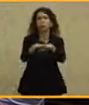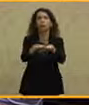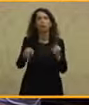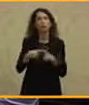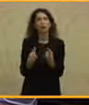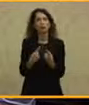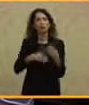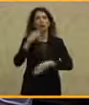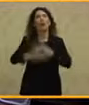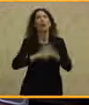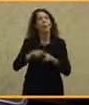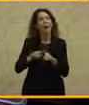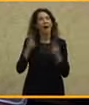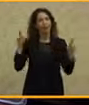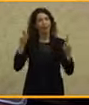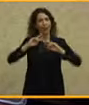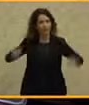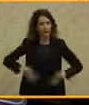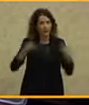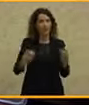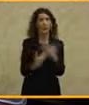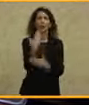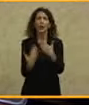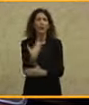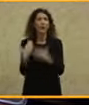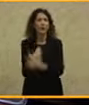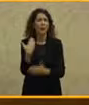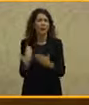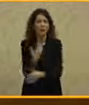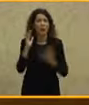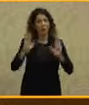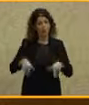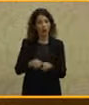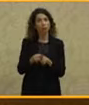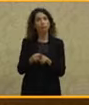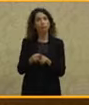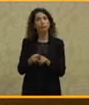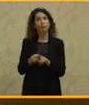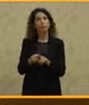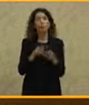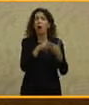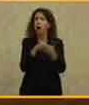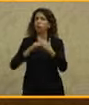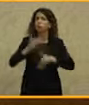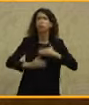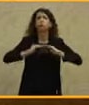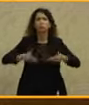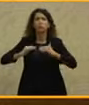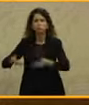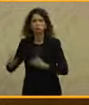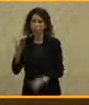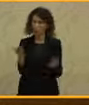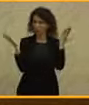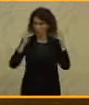superación y esperanza renovadas. Y así un día tras otro, haciendo saltar como resortes las barreras que por injustas